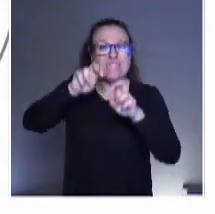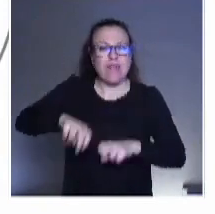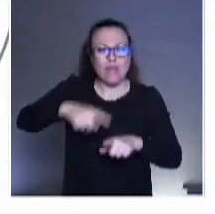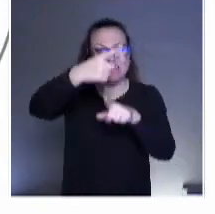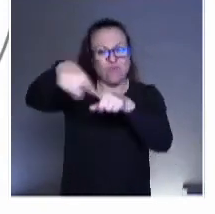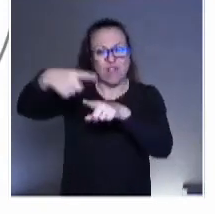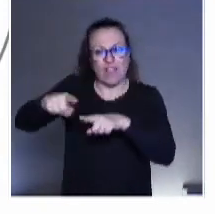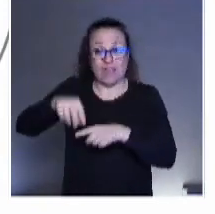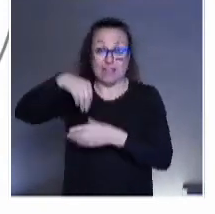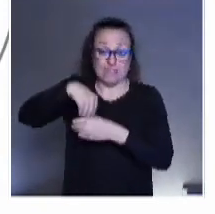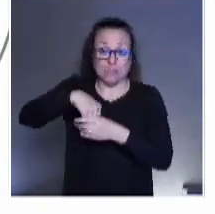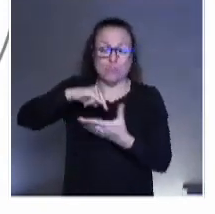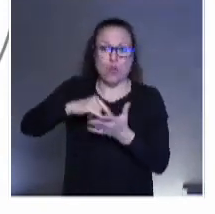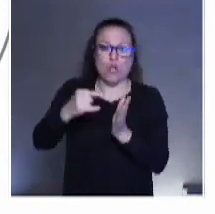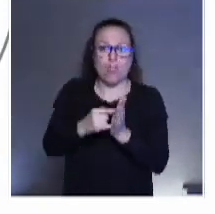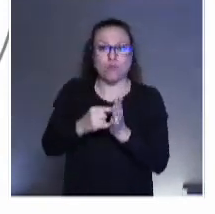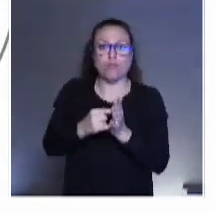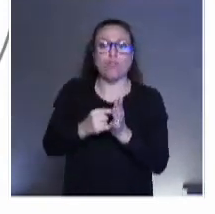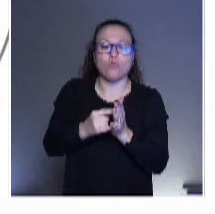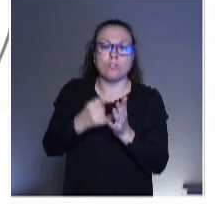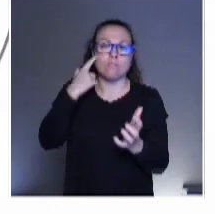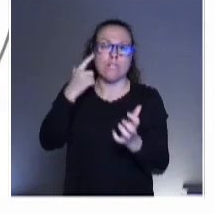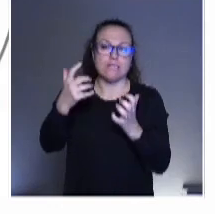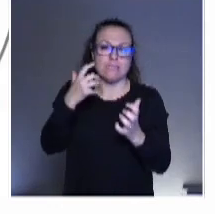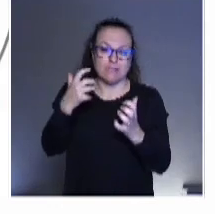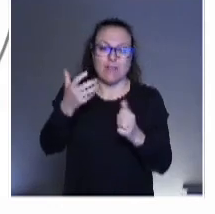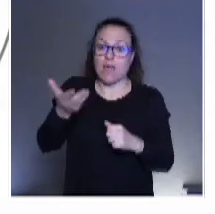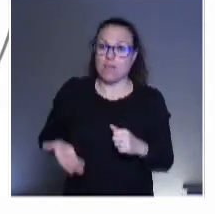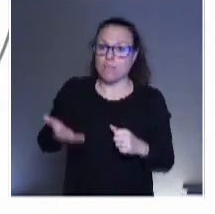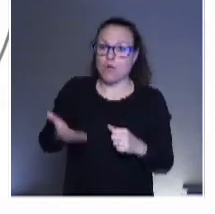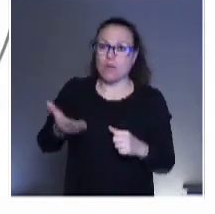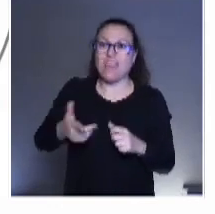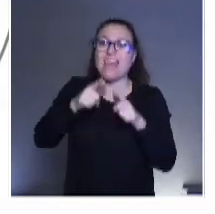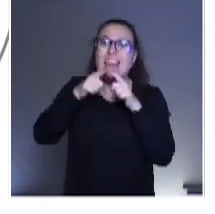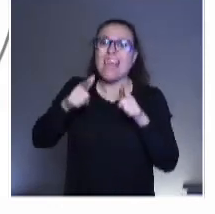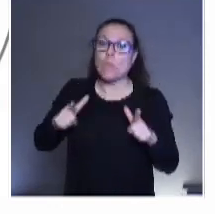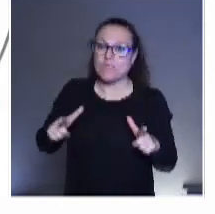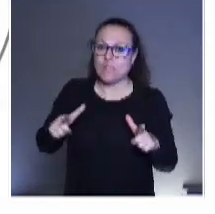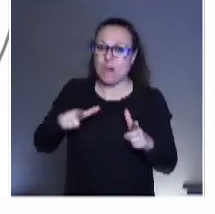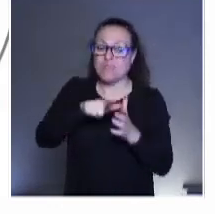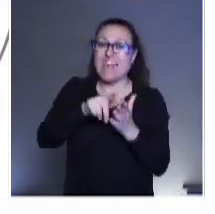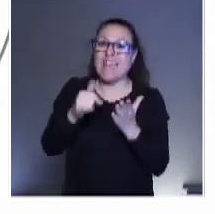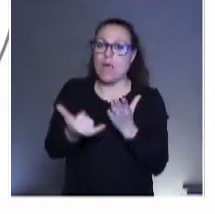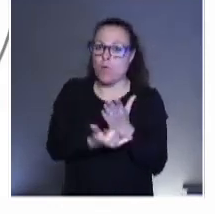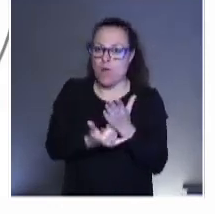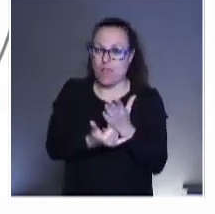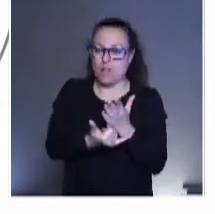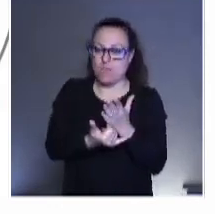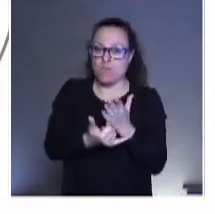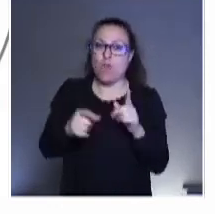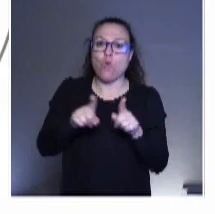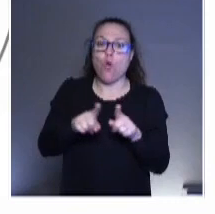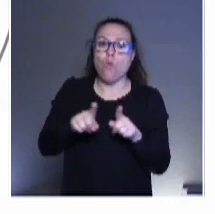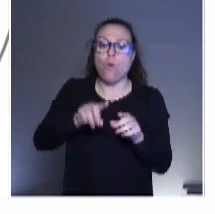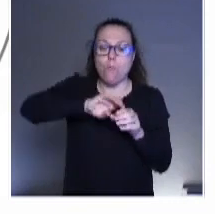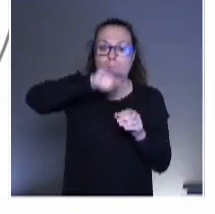dentro del proyecto que subraya la importancia crucial de la lingüística, del lenguaje como frame, como